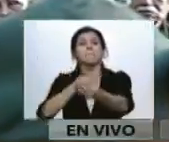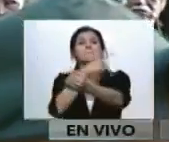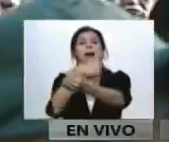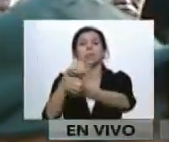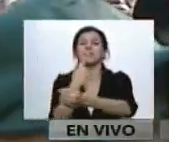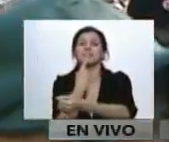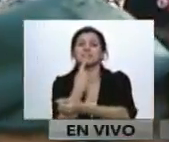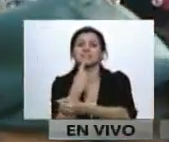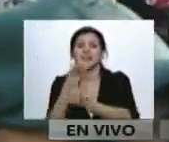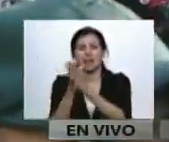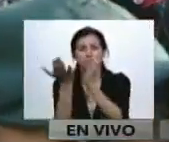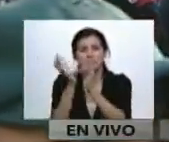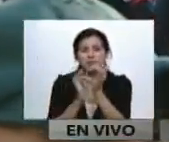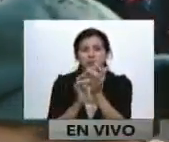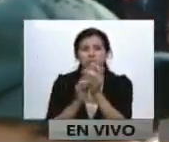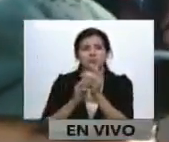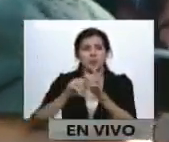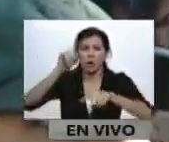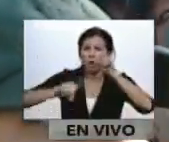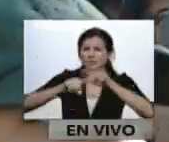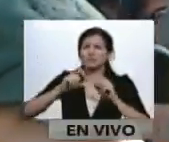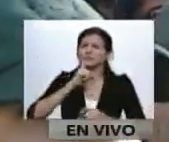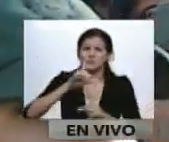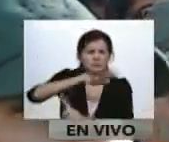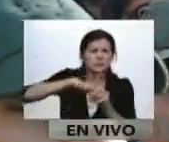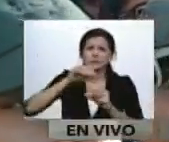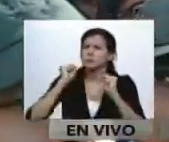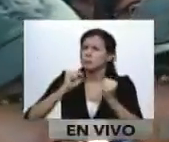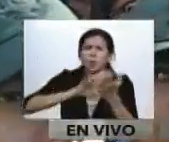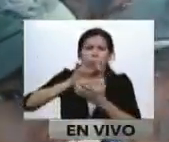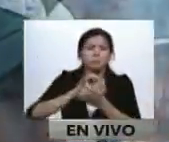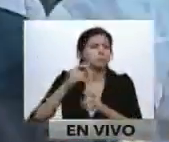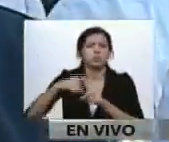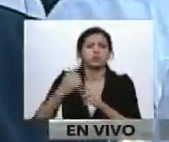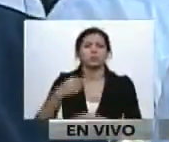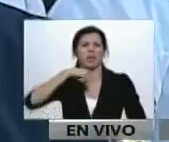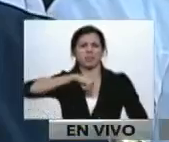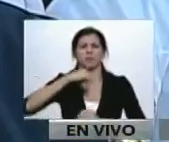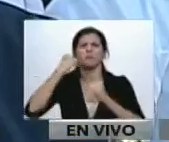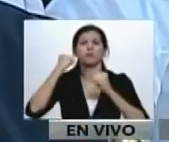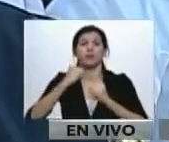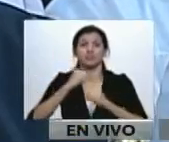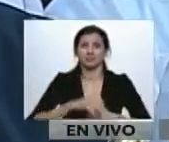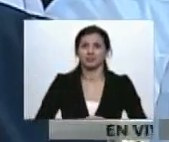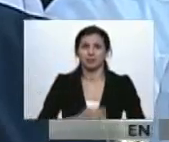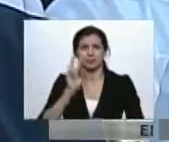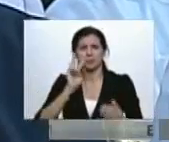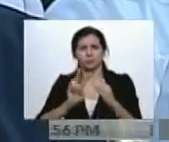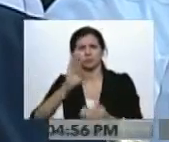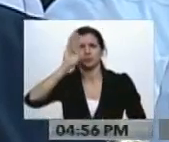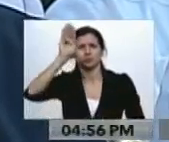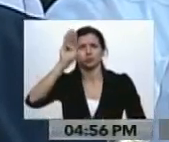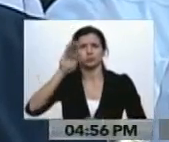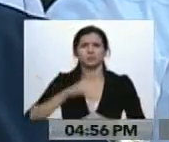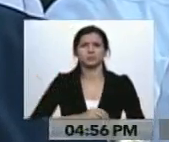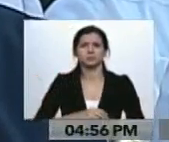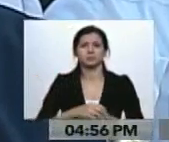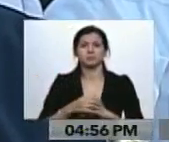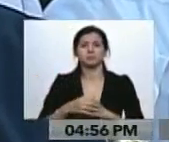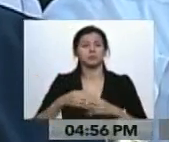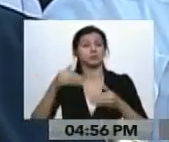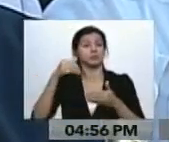dificultades entonces soy fuerte. Miremos adelante, cultivemos la